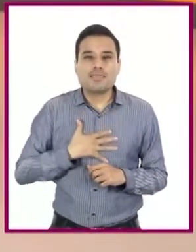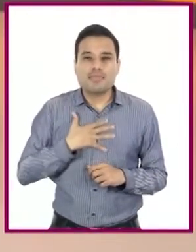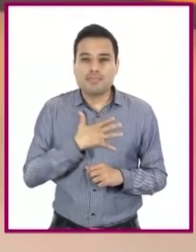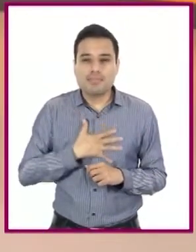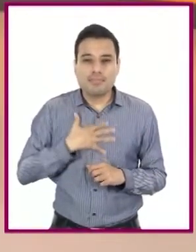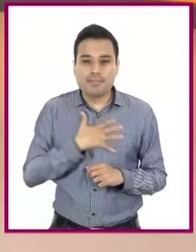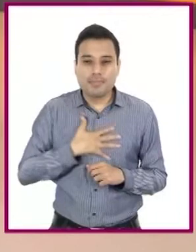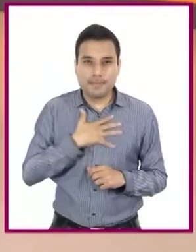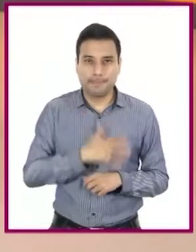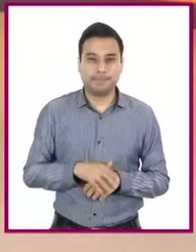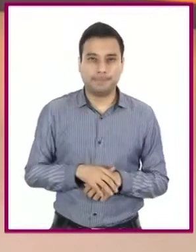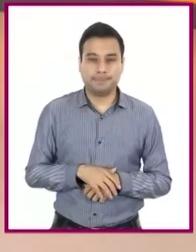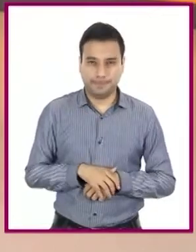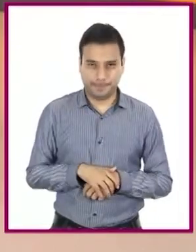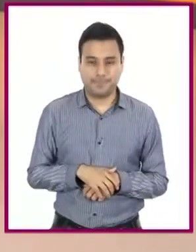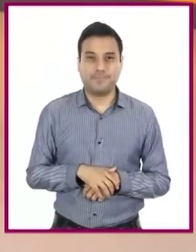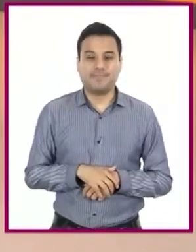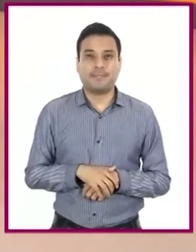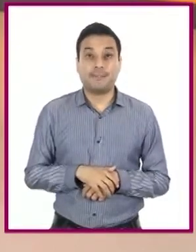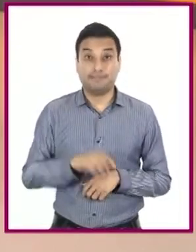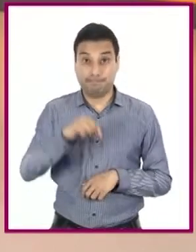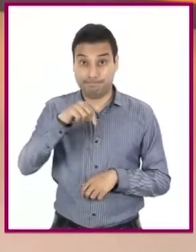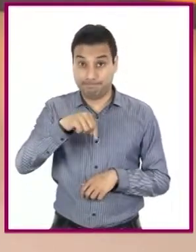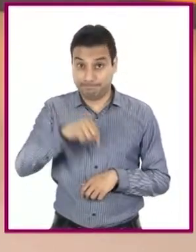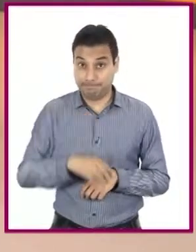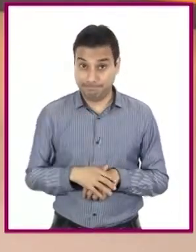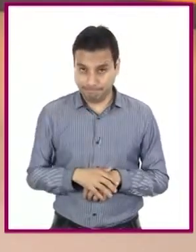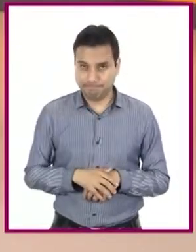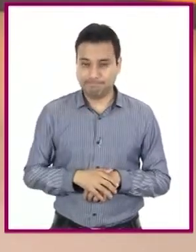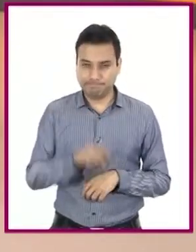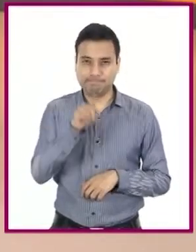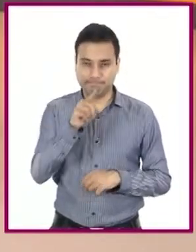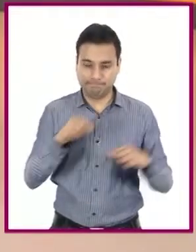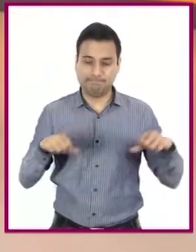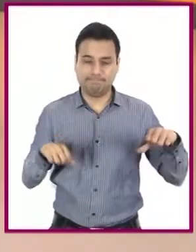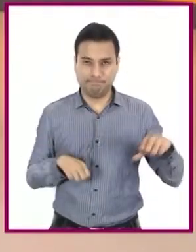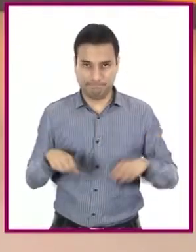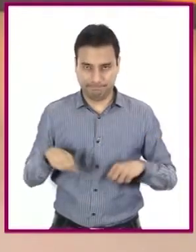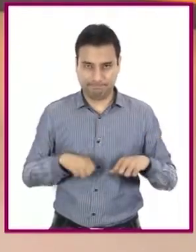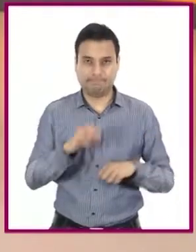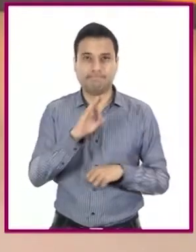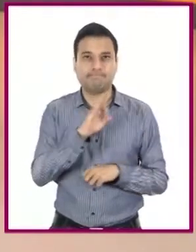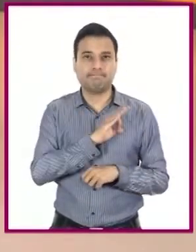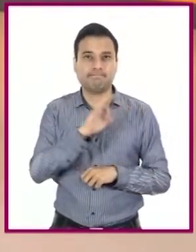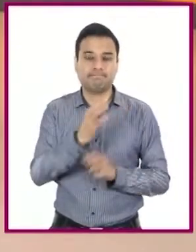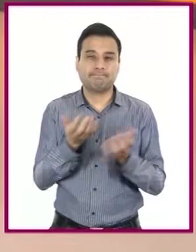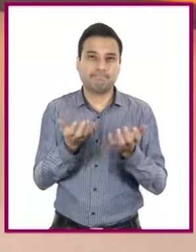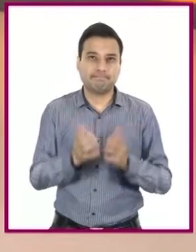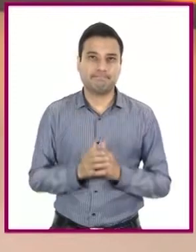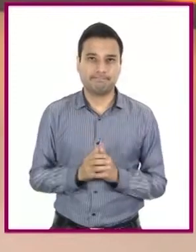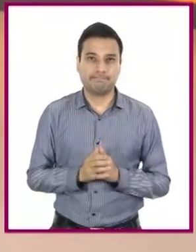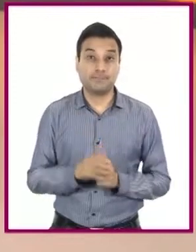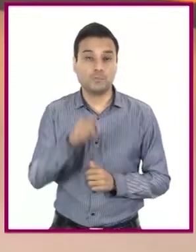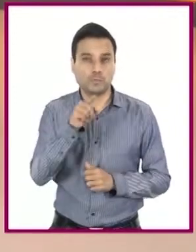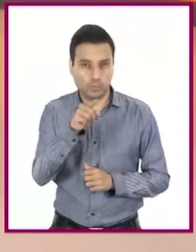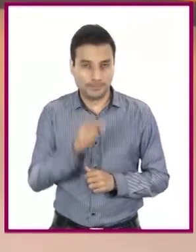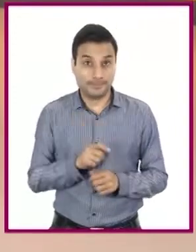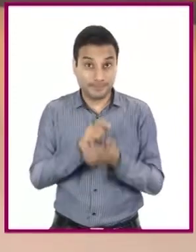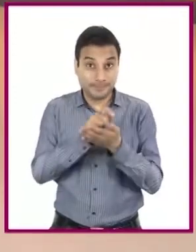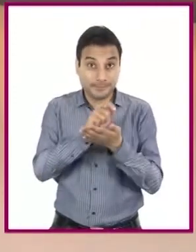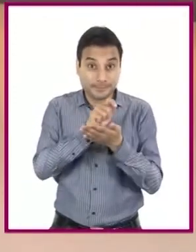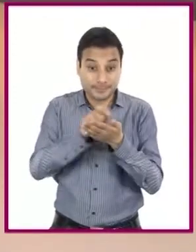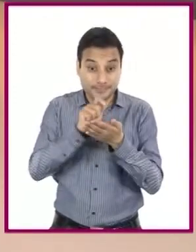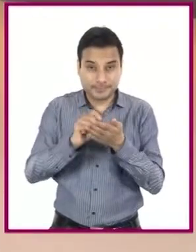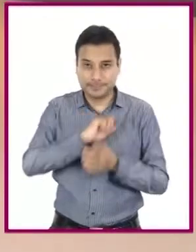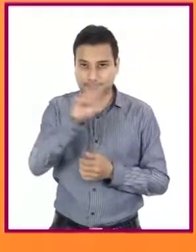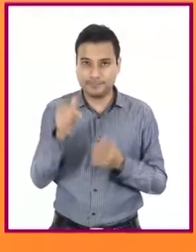llevar a cabo las actividades que realizaremos a lo largo de la sesión. Tampoco olviden tomar nota para que después puedan compartir sus dudas con